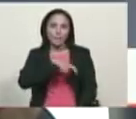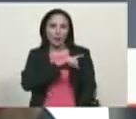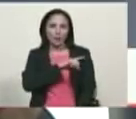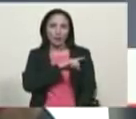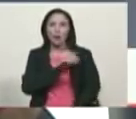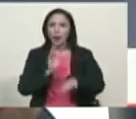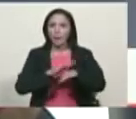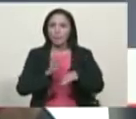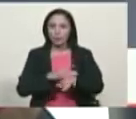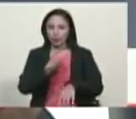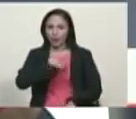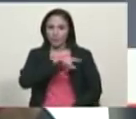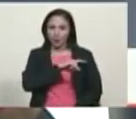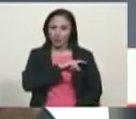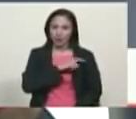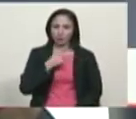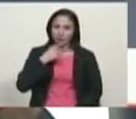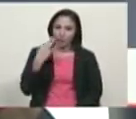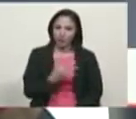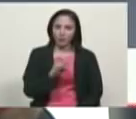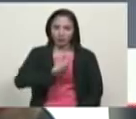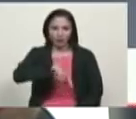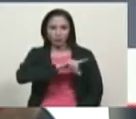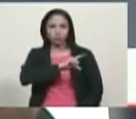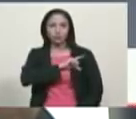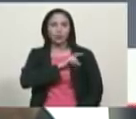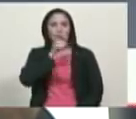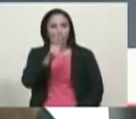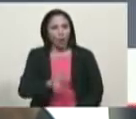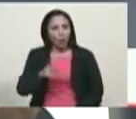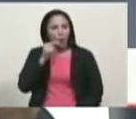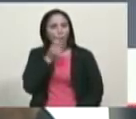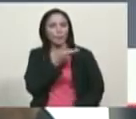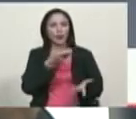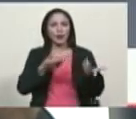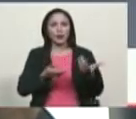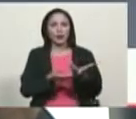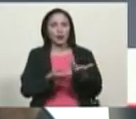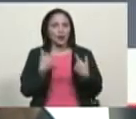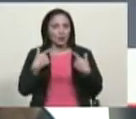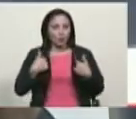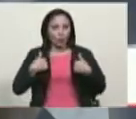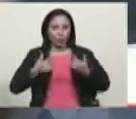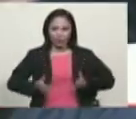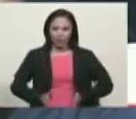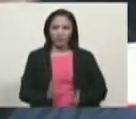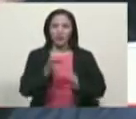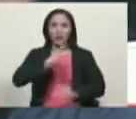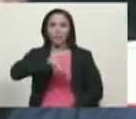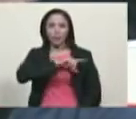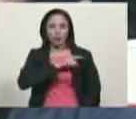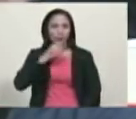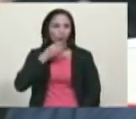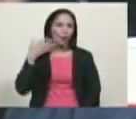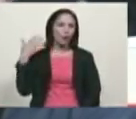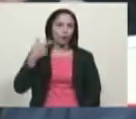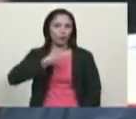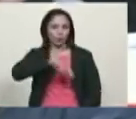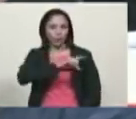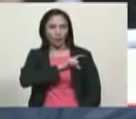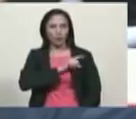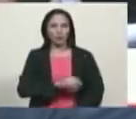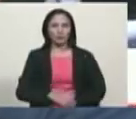es García Lorca, España también es Miguel Hernández,